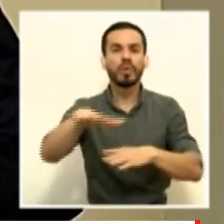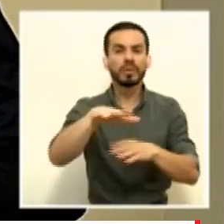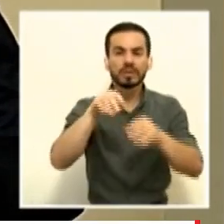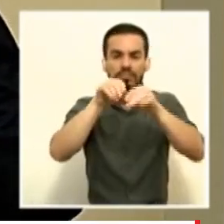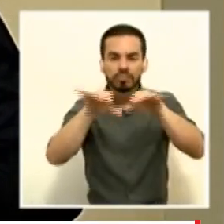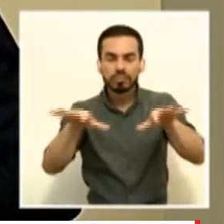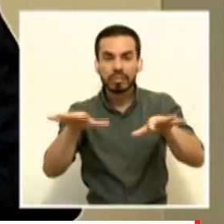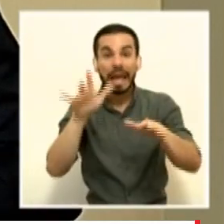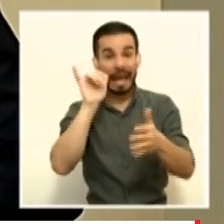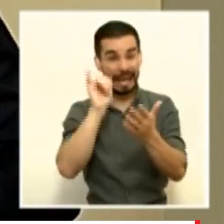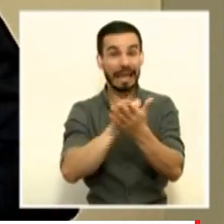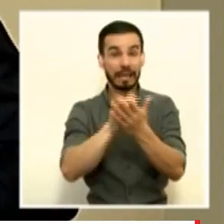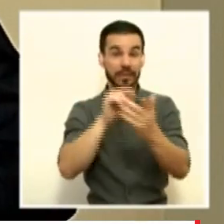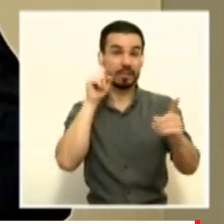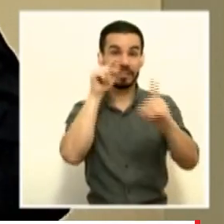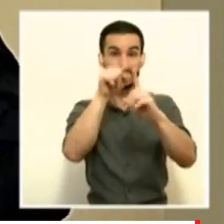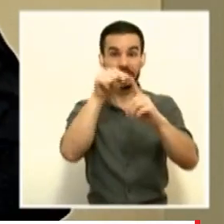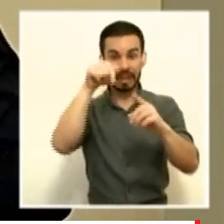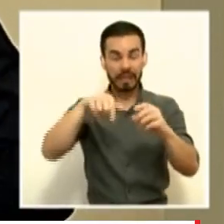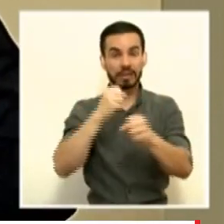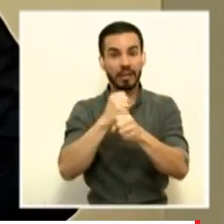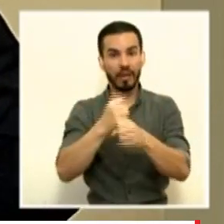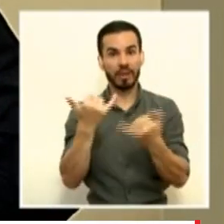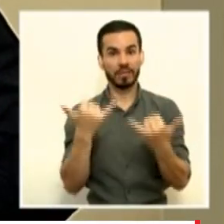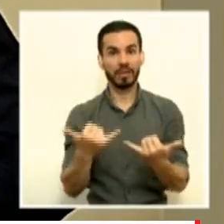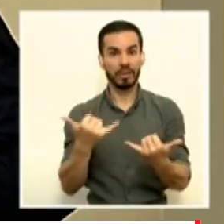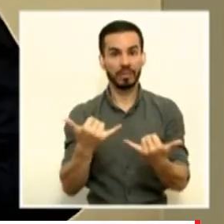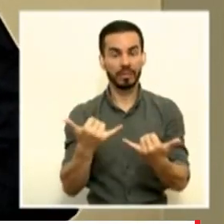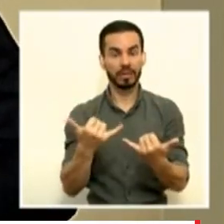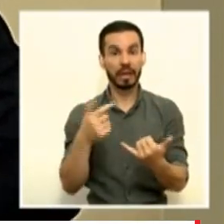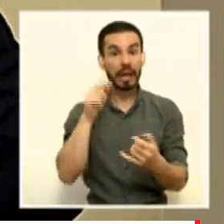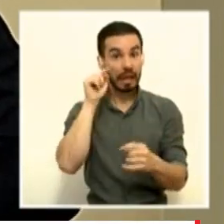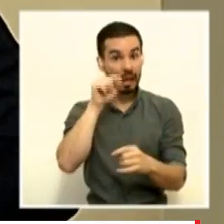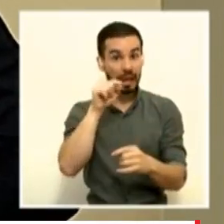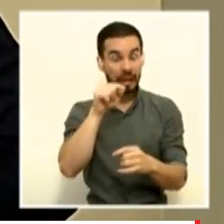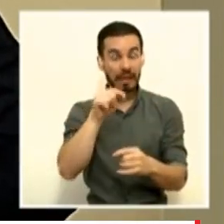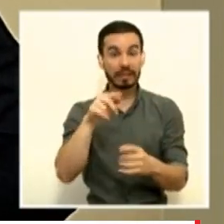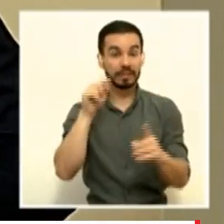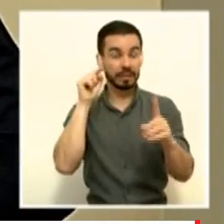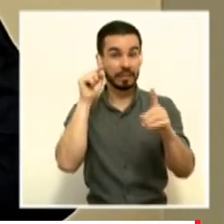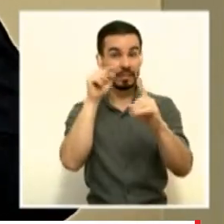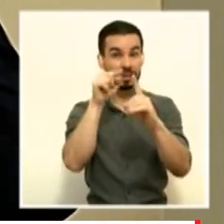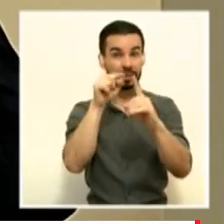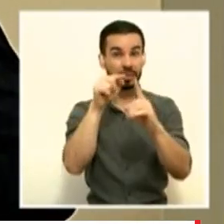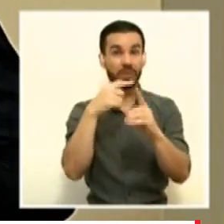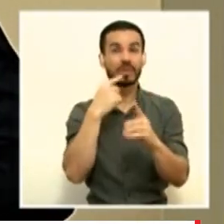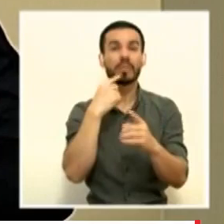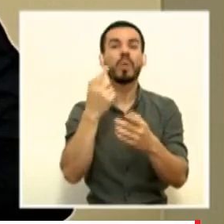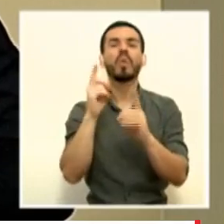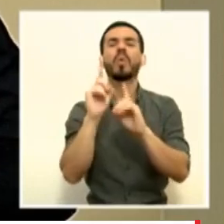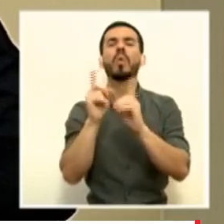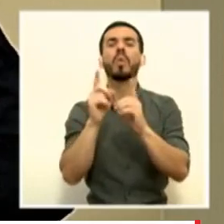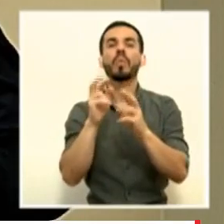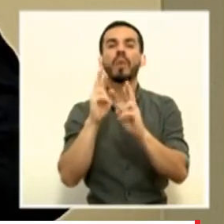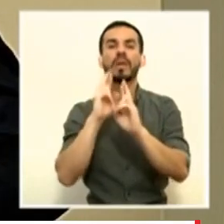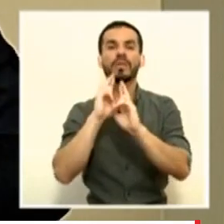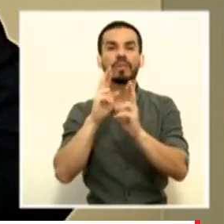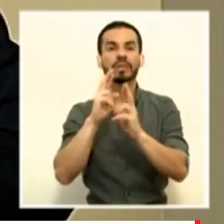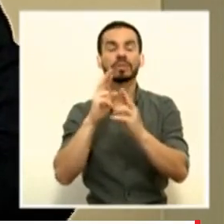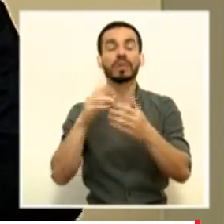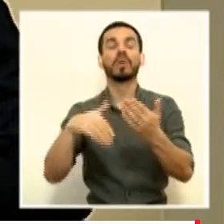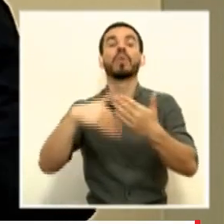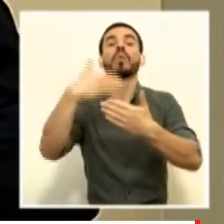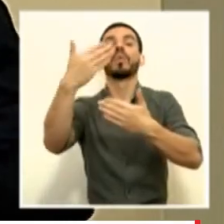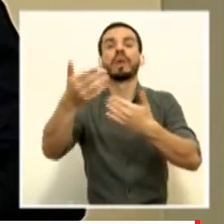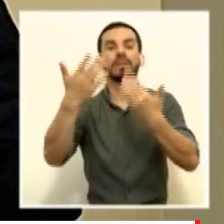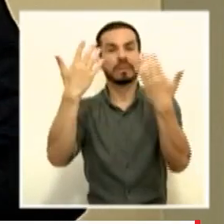transmisión. Esa es la misión en la que estamos en este momento. Y de esa misión diremos cuáles han sido los resultados una